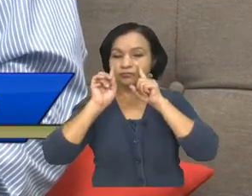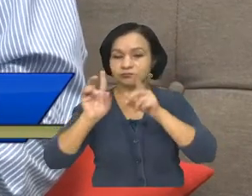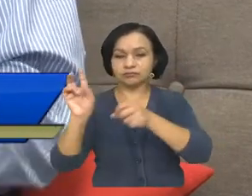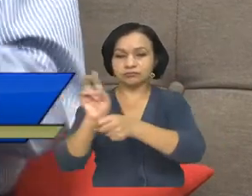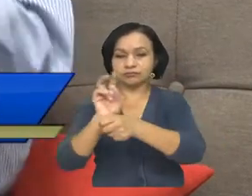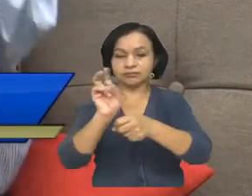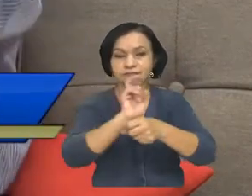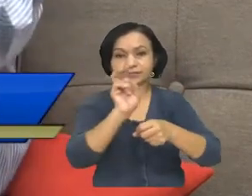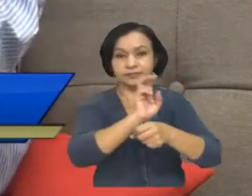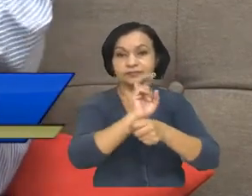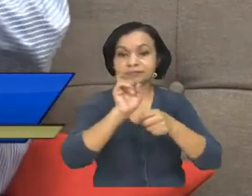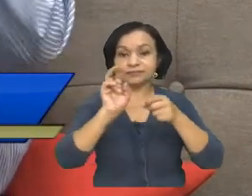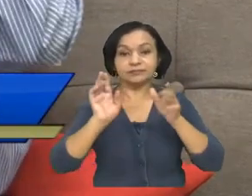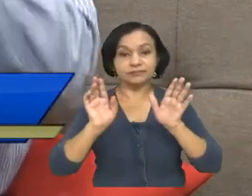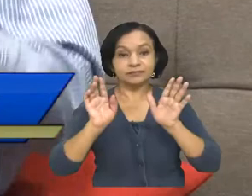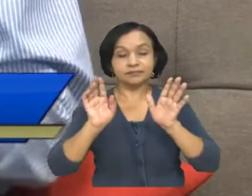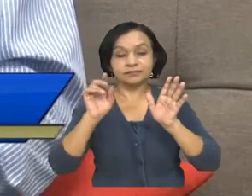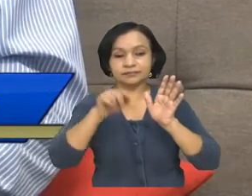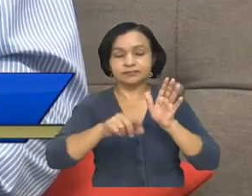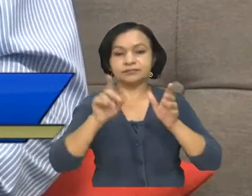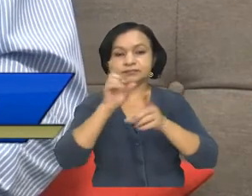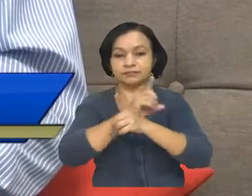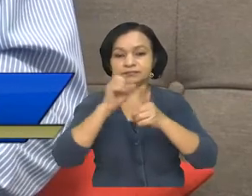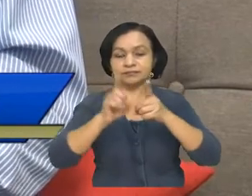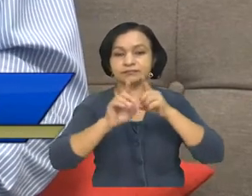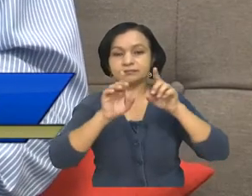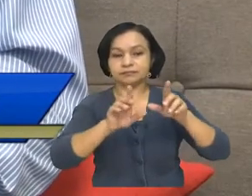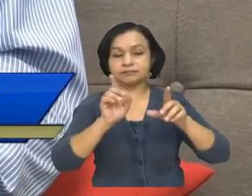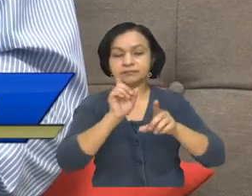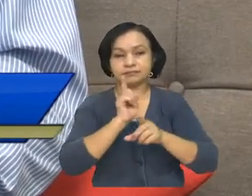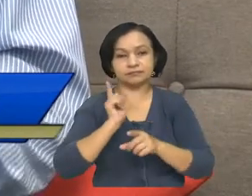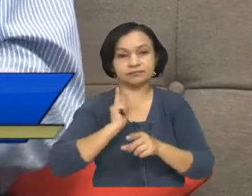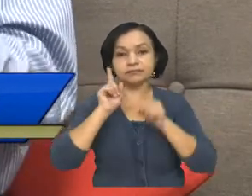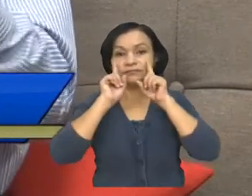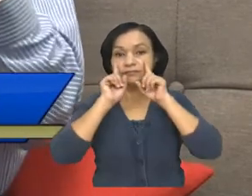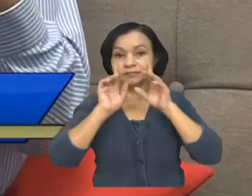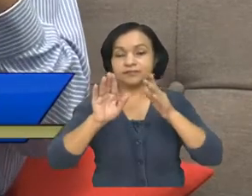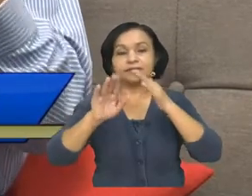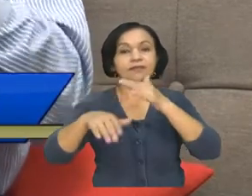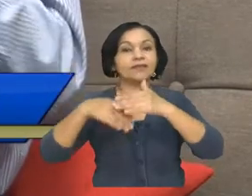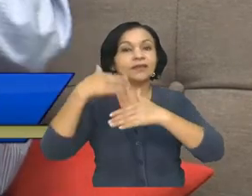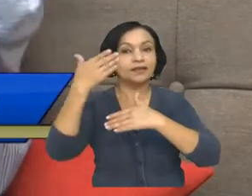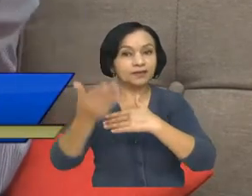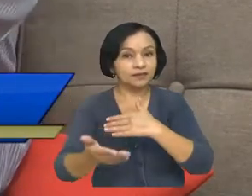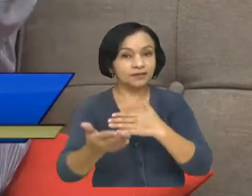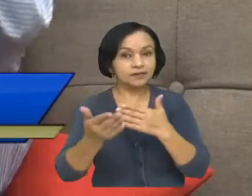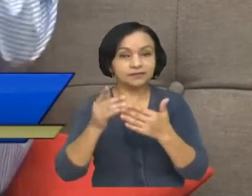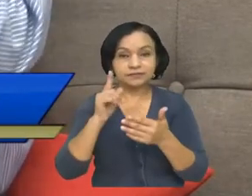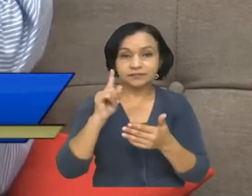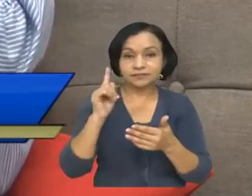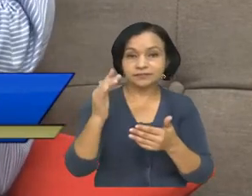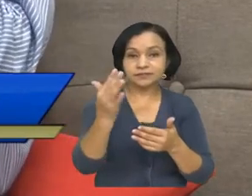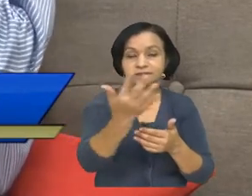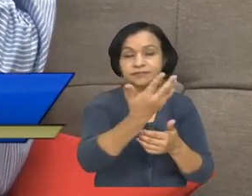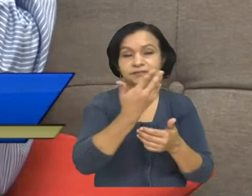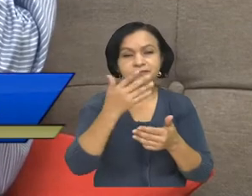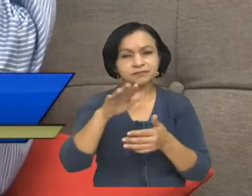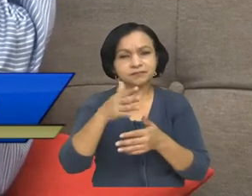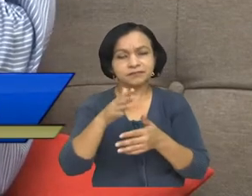porque ahí si vos llegas a ese punto tenés que mantenerlo. Claro. Y entonces ya después, todo ese, tal vez éramos